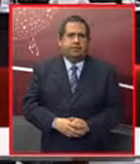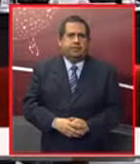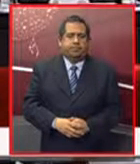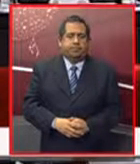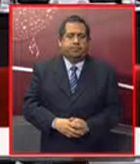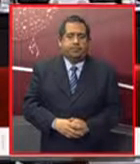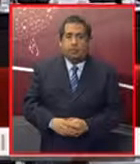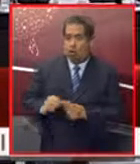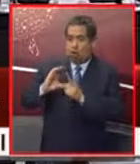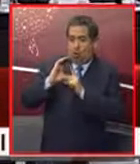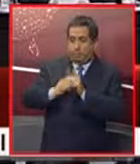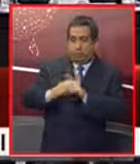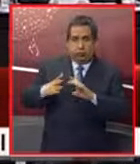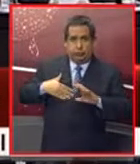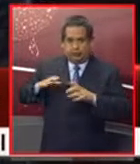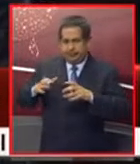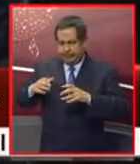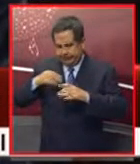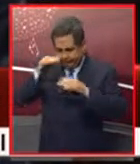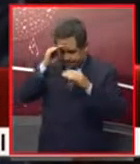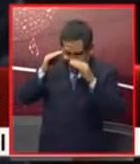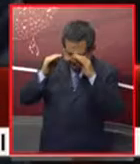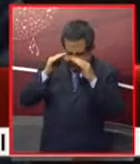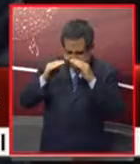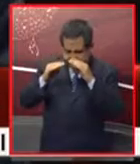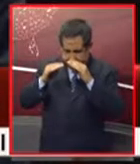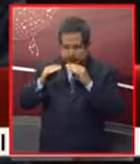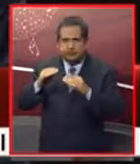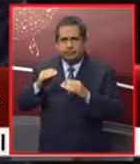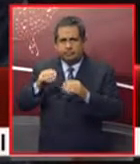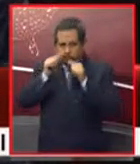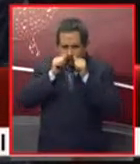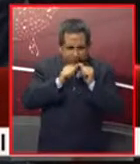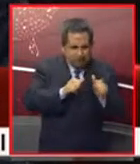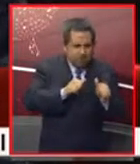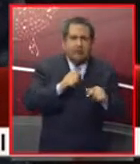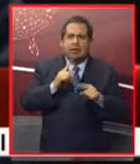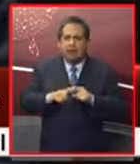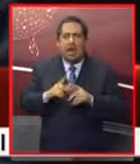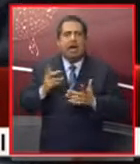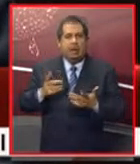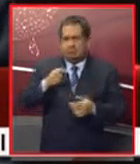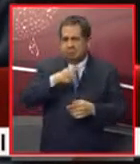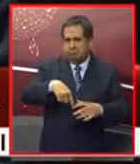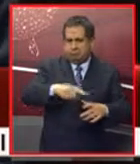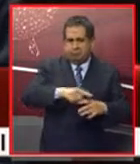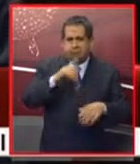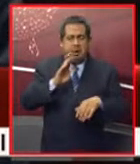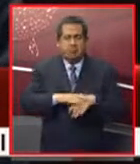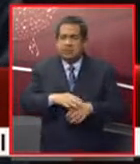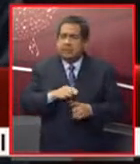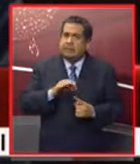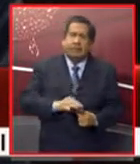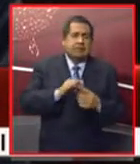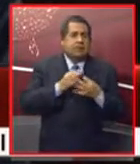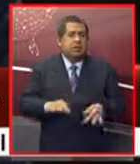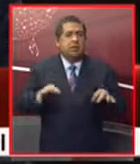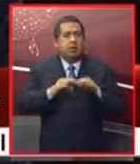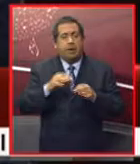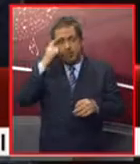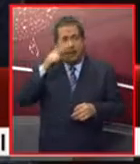La comisión entonces optó por redirigir en el dictamen que hoy nos ocupa la protección preferencial